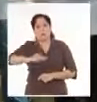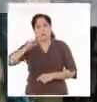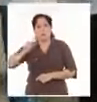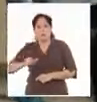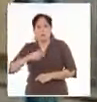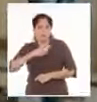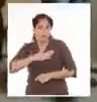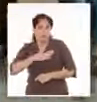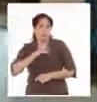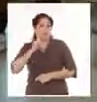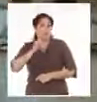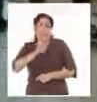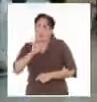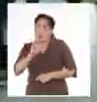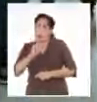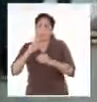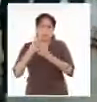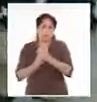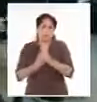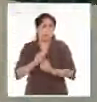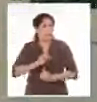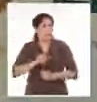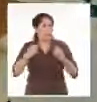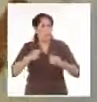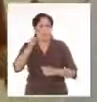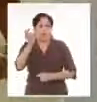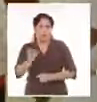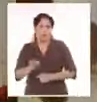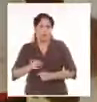Elizabeth Carmona Fernández y Esther Lilian González, Canal Cubano de Noticias.